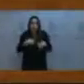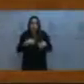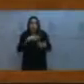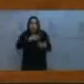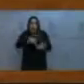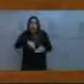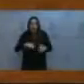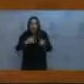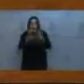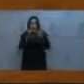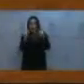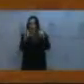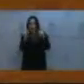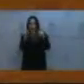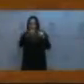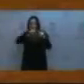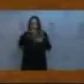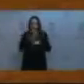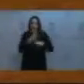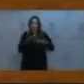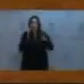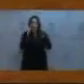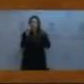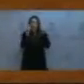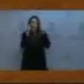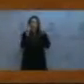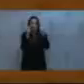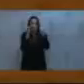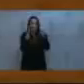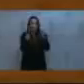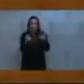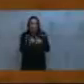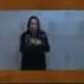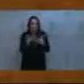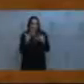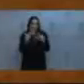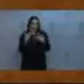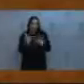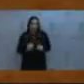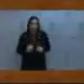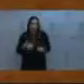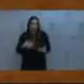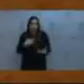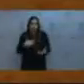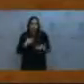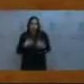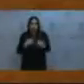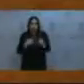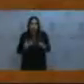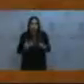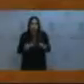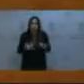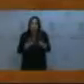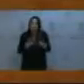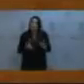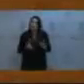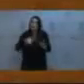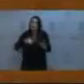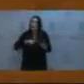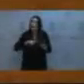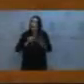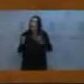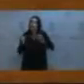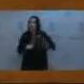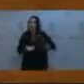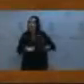salas de Asturias en este Parlamento, señor consejero, desesperante, pero bueno, desde luego no nos vamos a resignar, eso lo